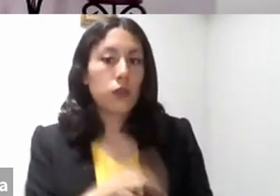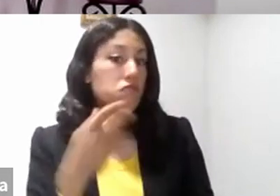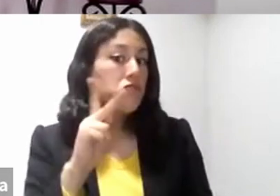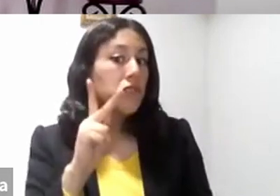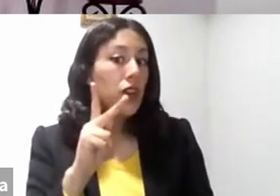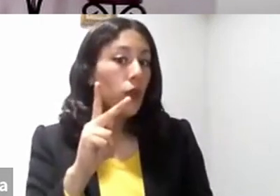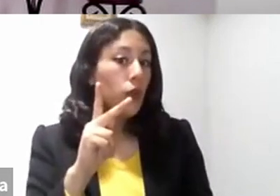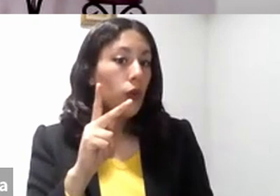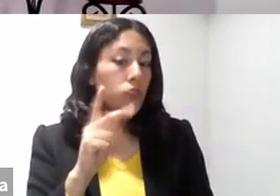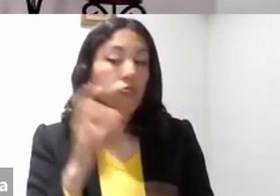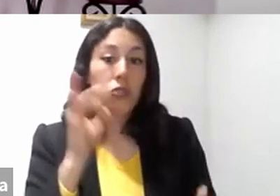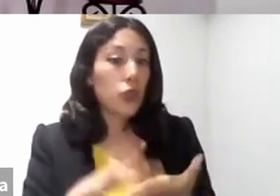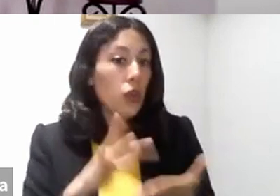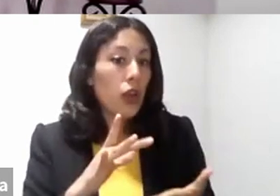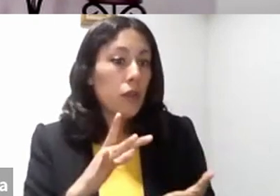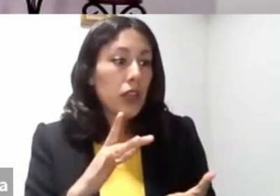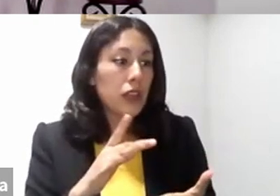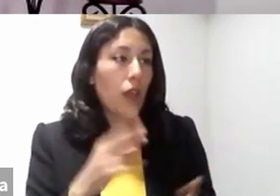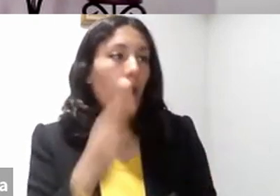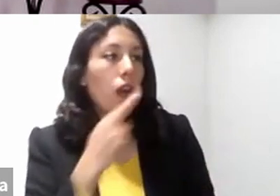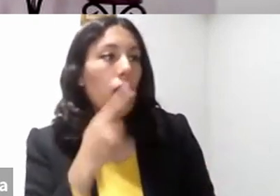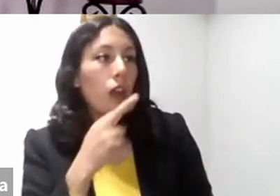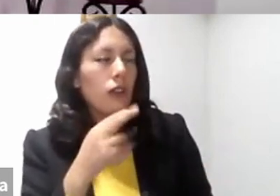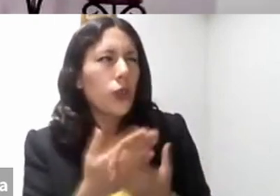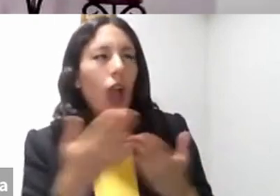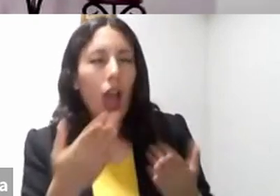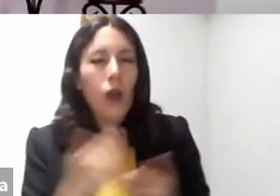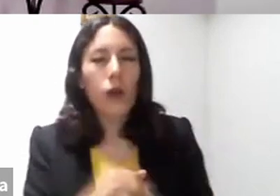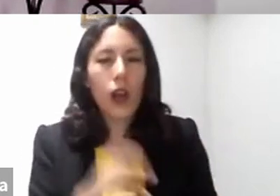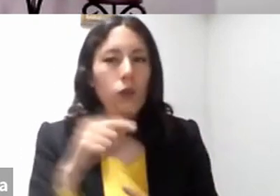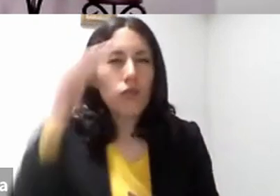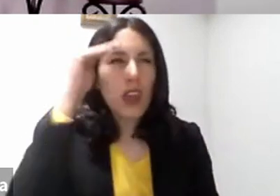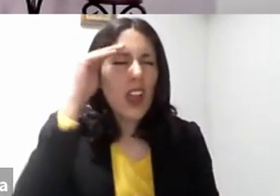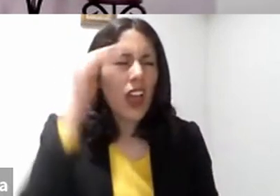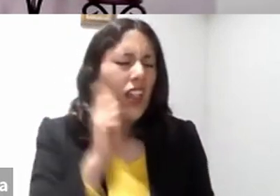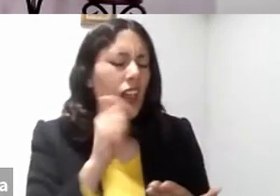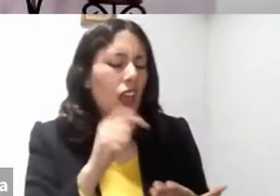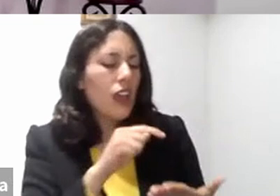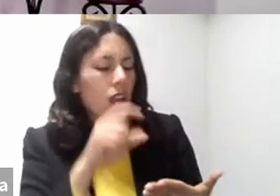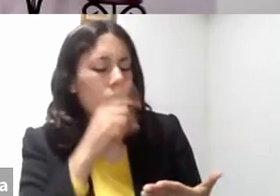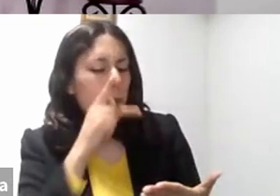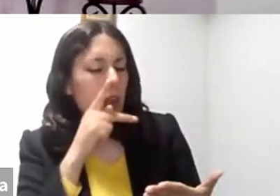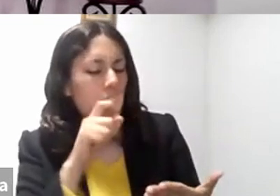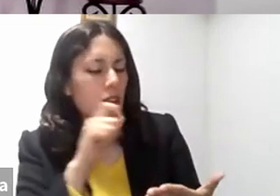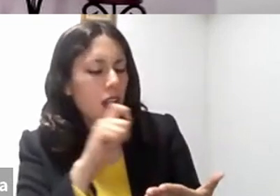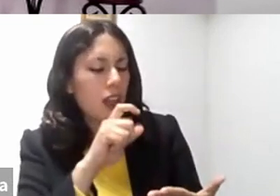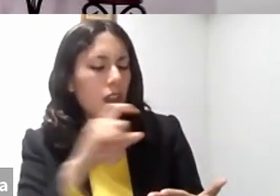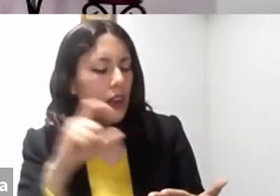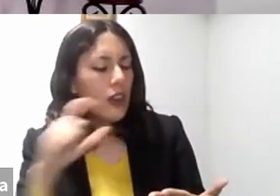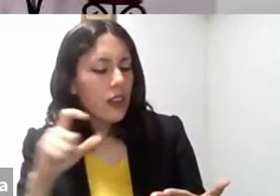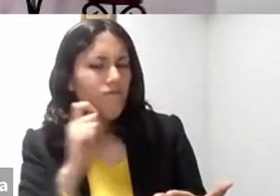lo póngase a pensar en cada frase lo que significa y cómo se conecta consumir con su vida esto